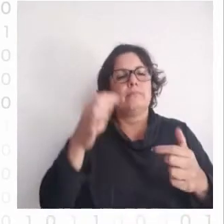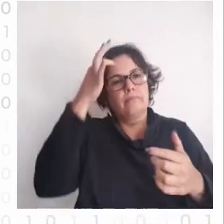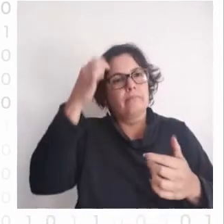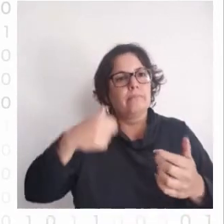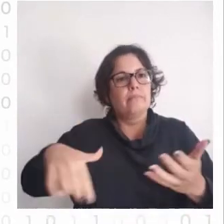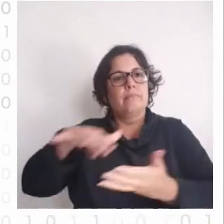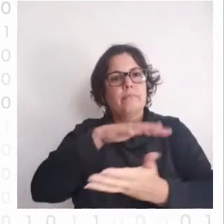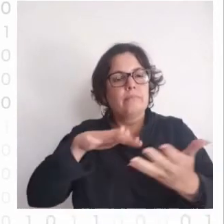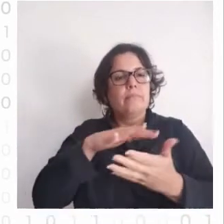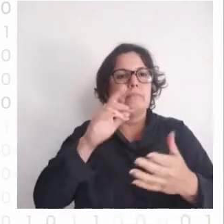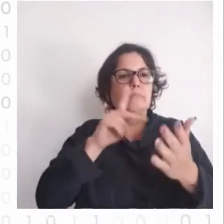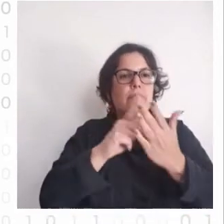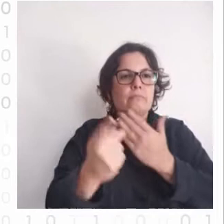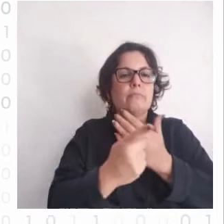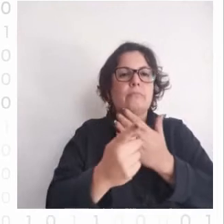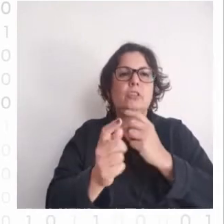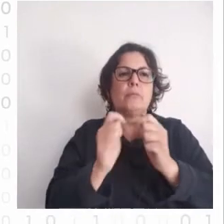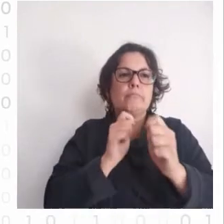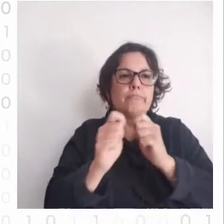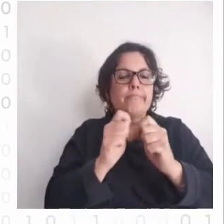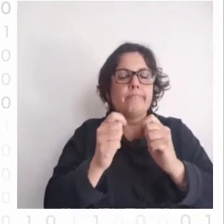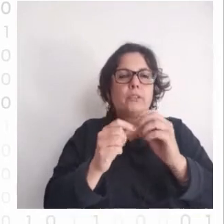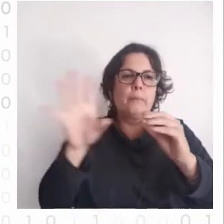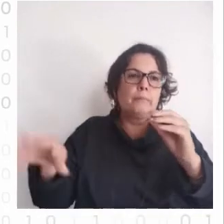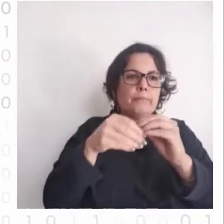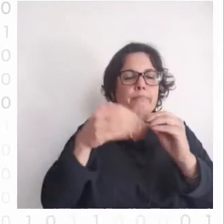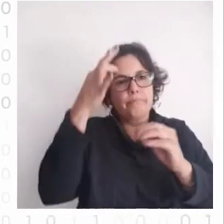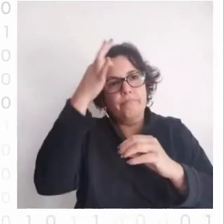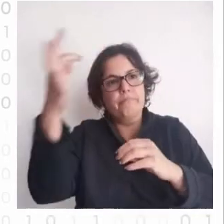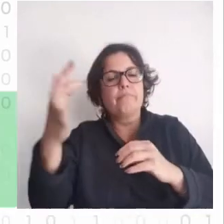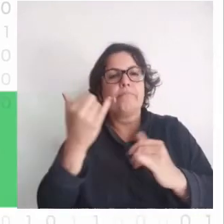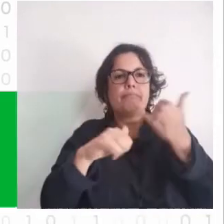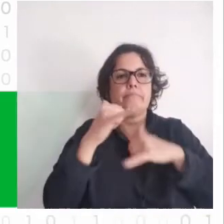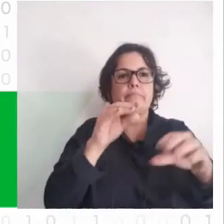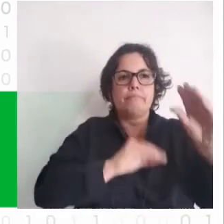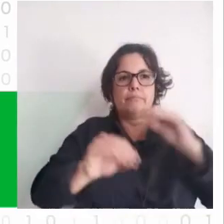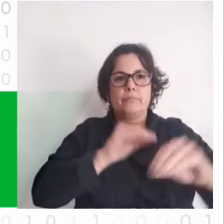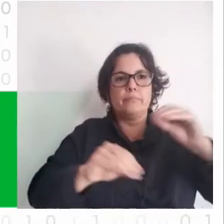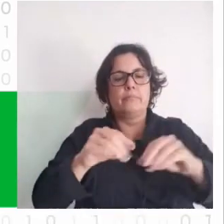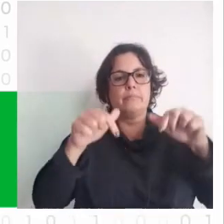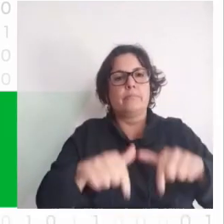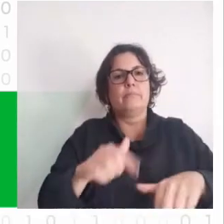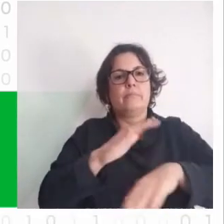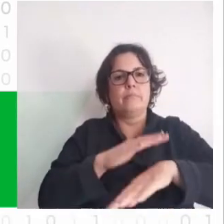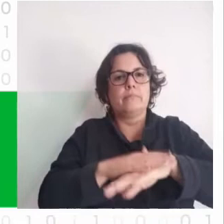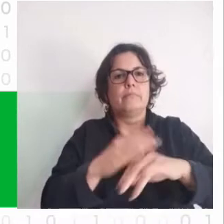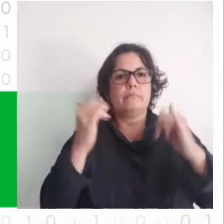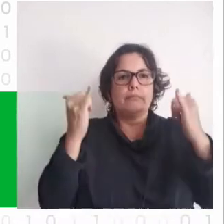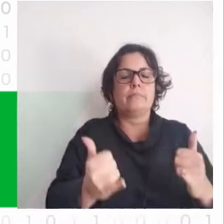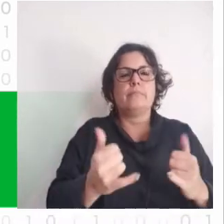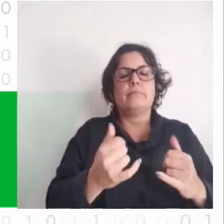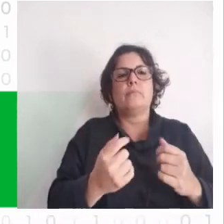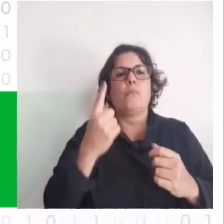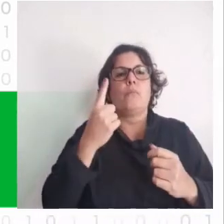en periodismo enriquecido con ciencia de datos. En esta ocasión contamos la historia de Alejandra Ginel,